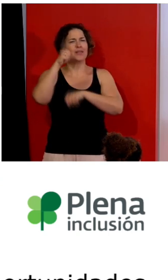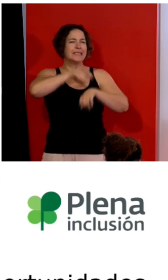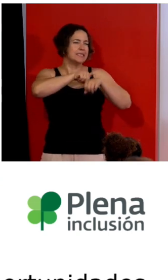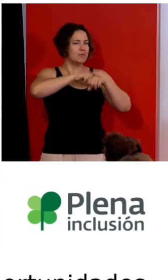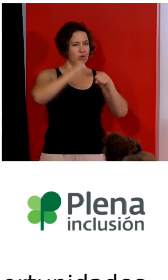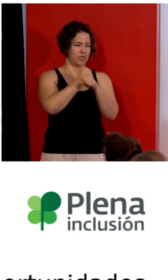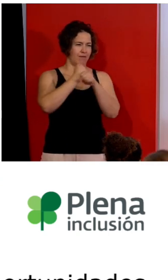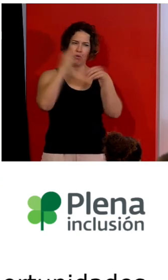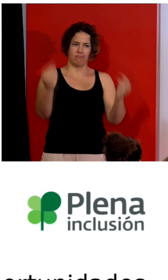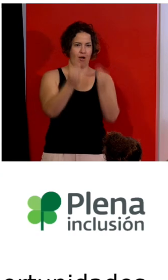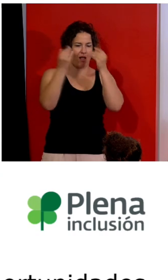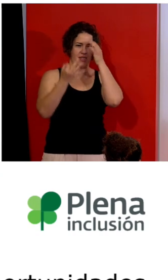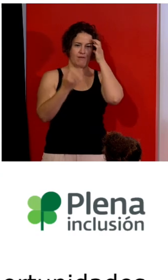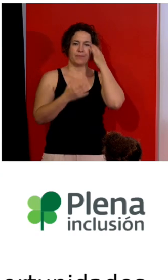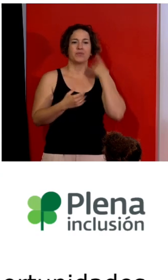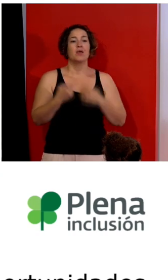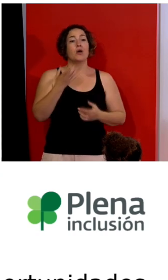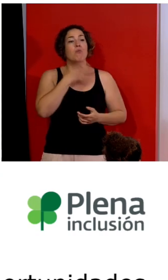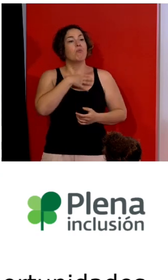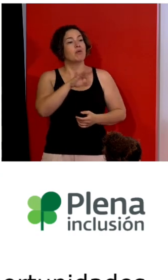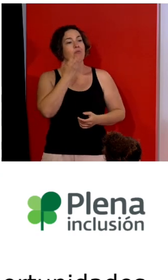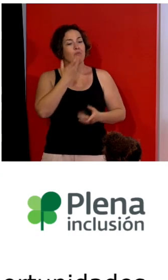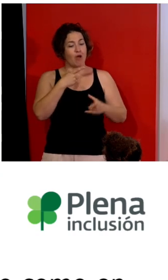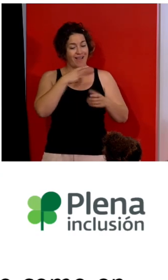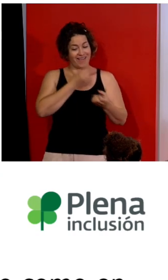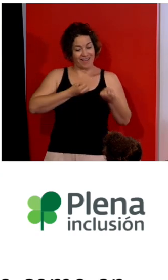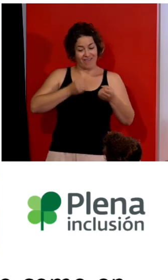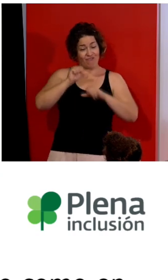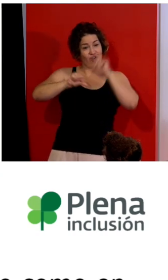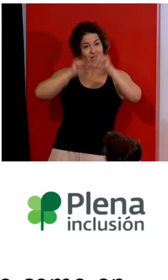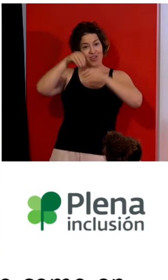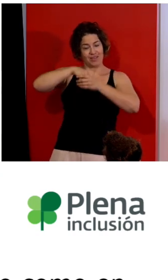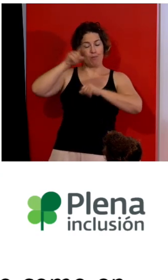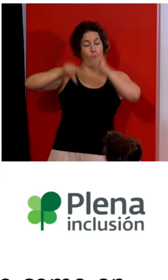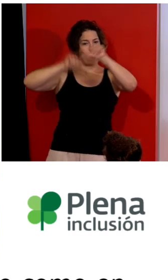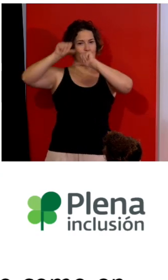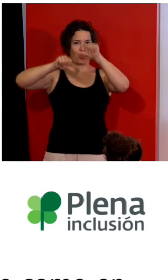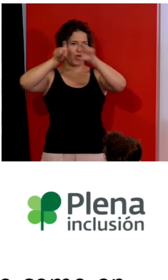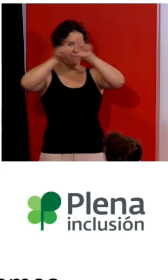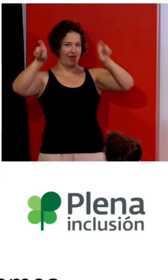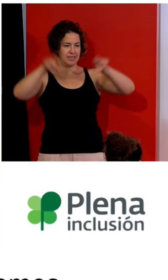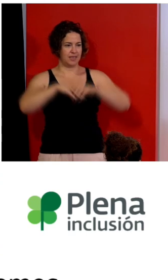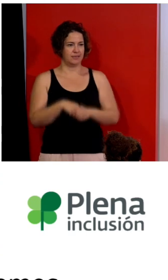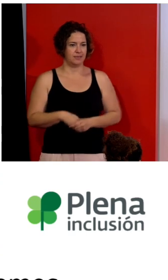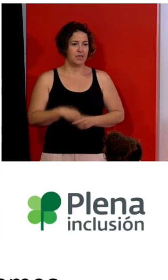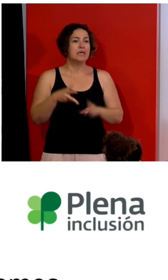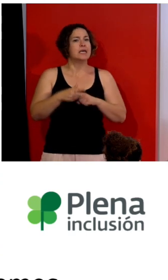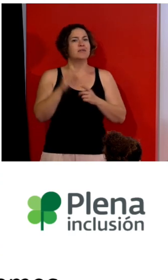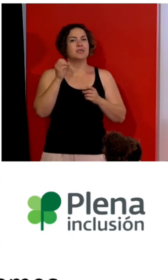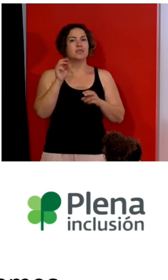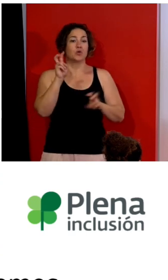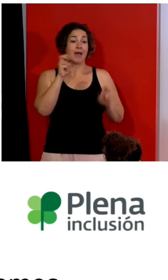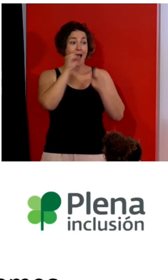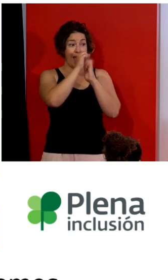trabajo. Podemos potenciar la información interna y la promoción. Utilicemos nuevas herramientas como la APP que